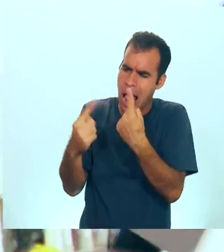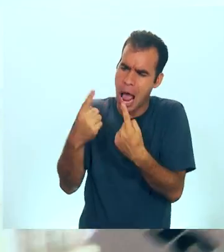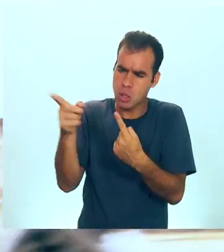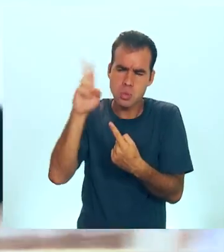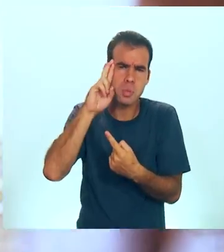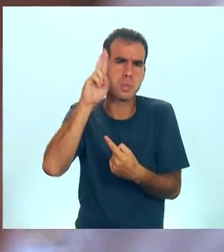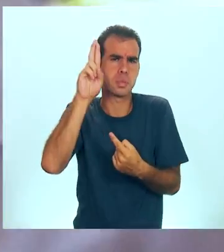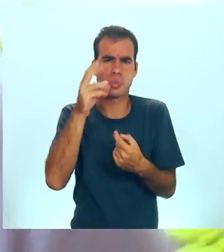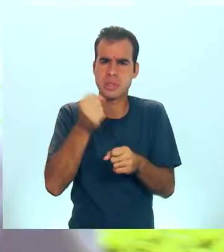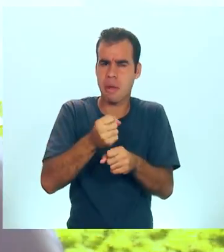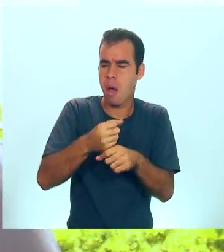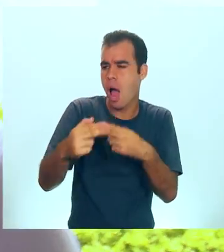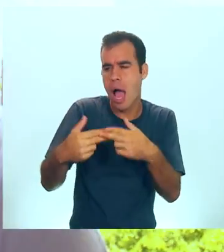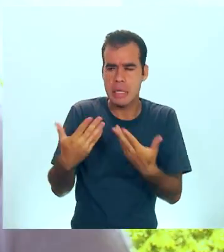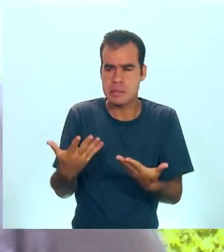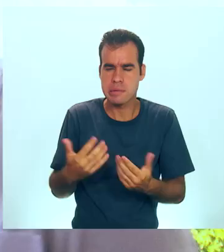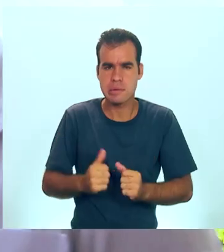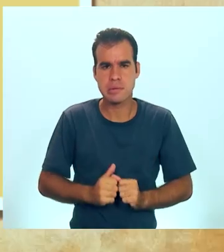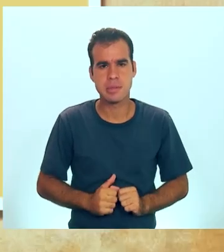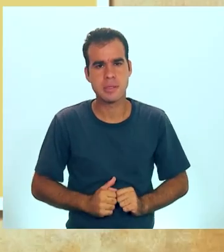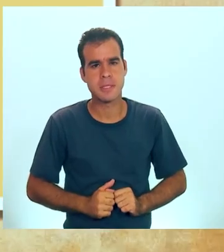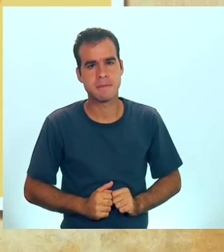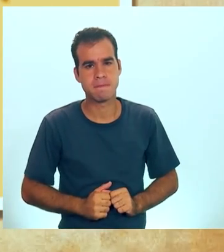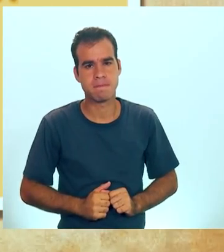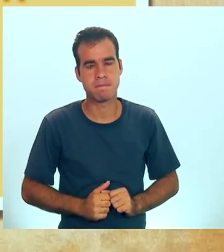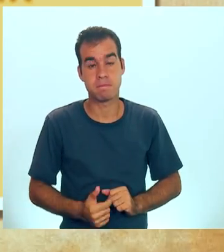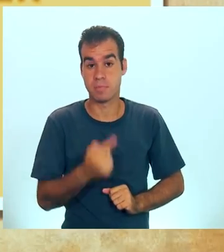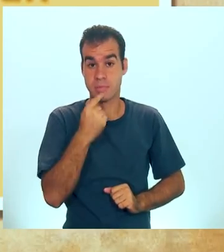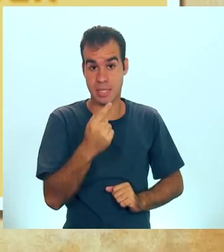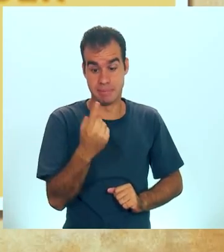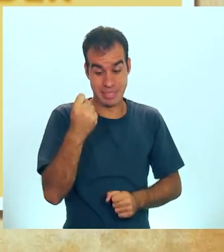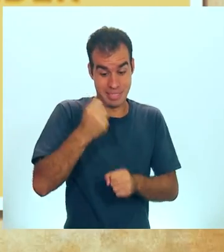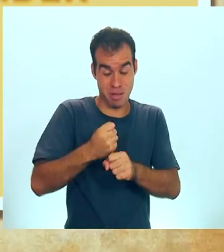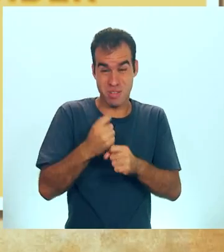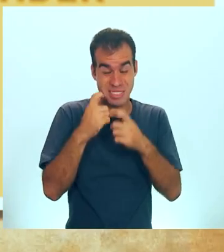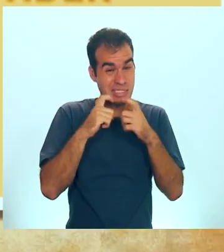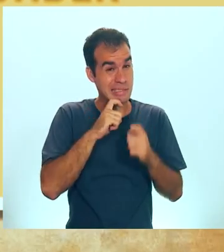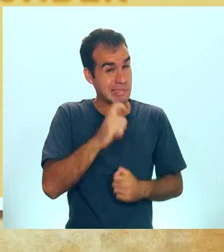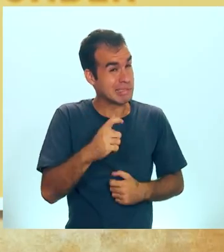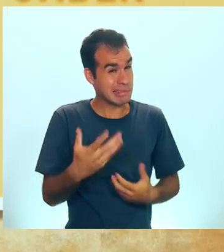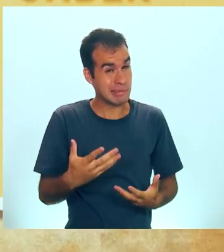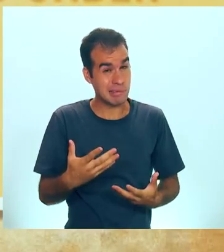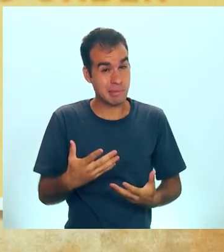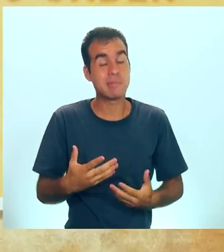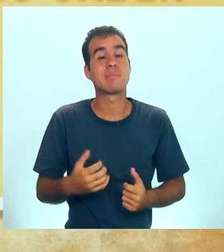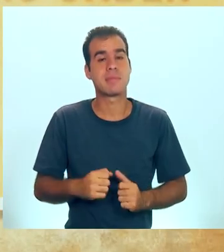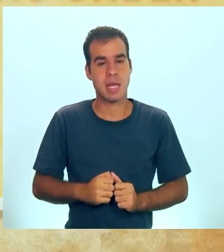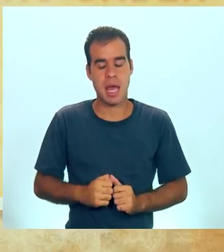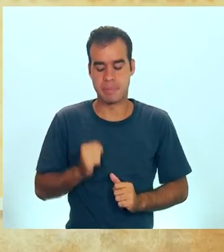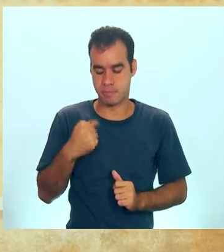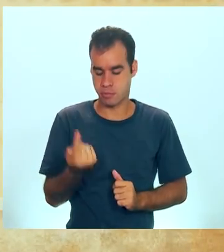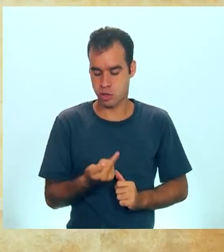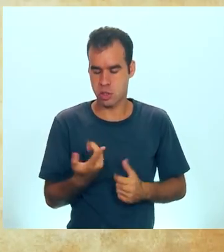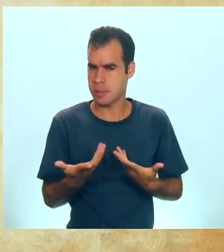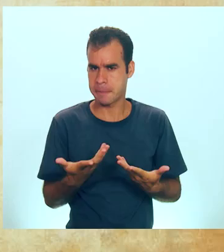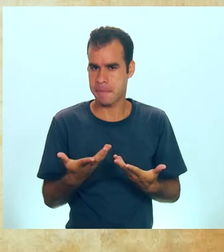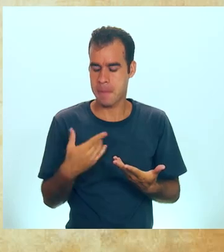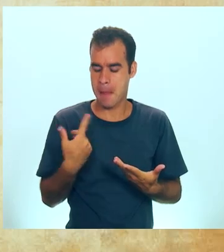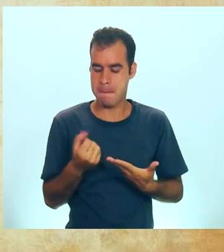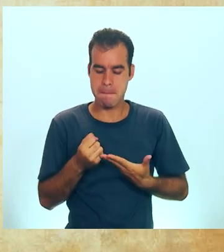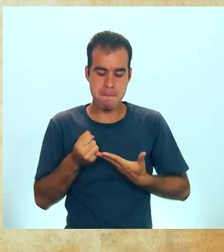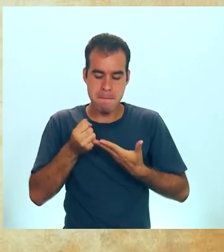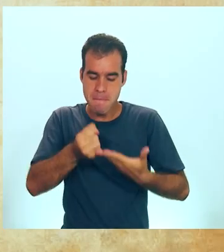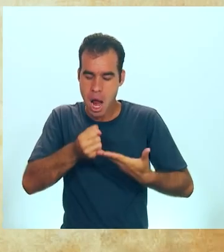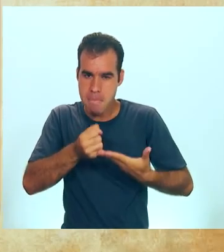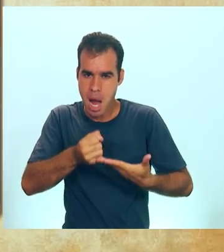ellas? Bueno, una de las tareas más difíciles fue cuando tuvimos que apoyar a